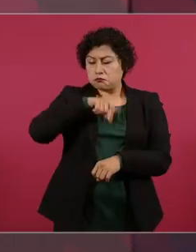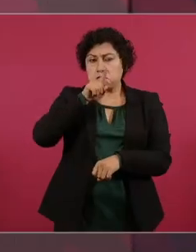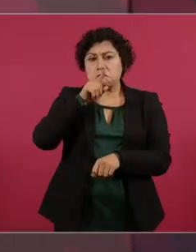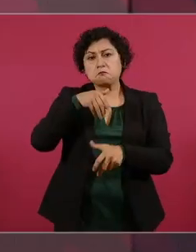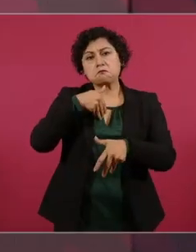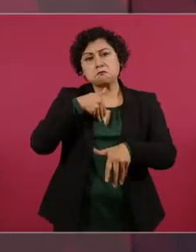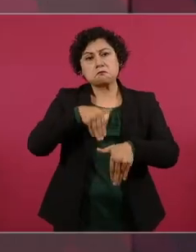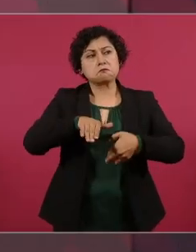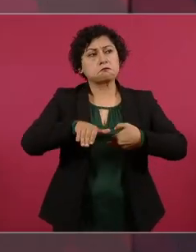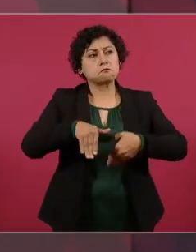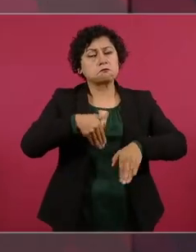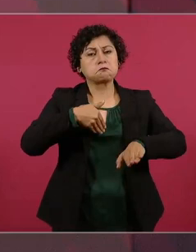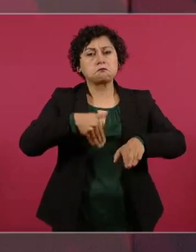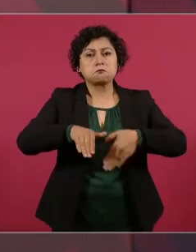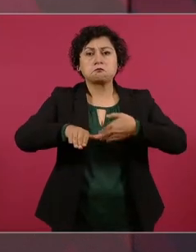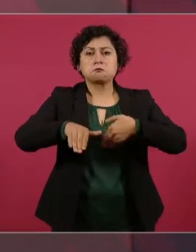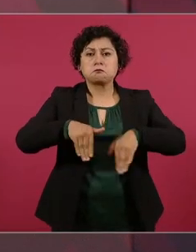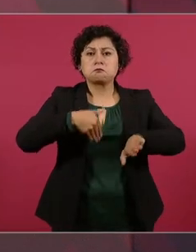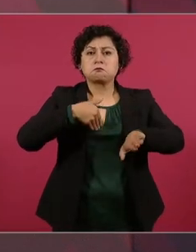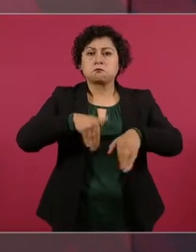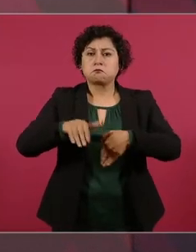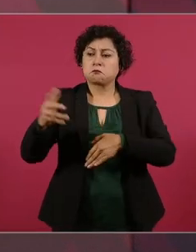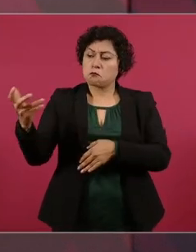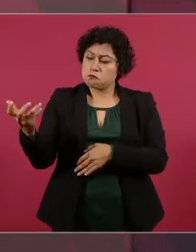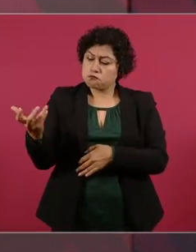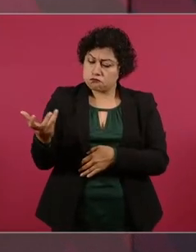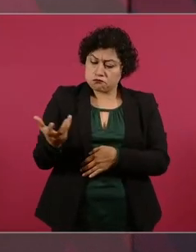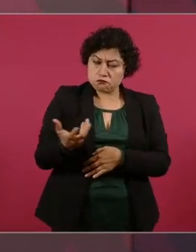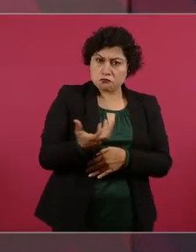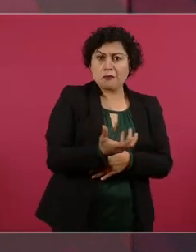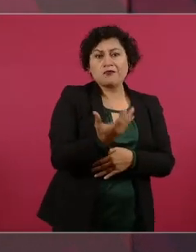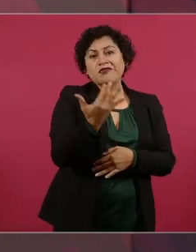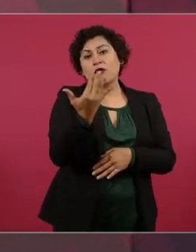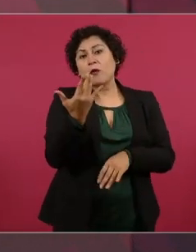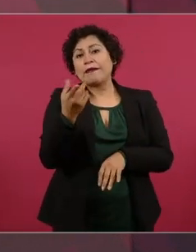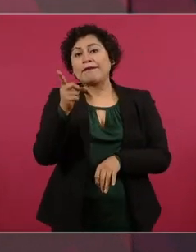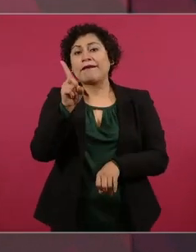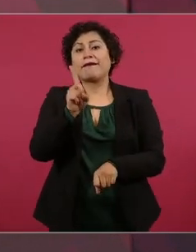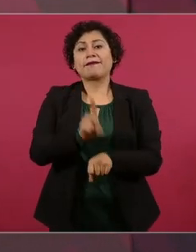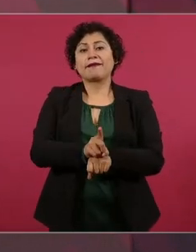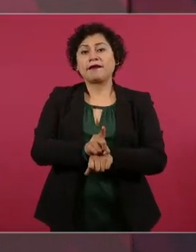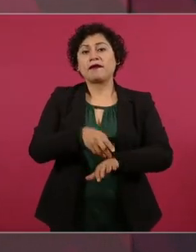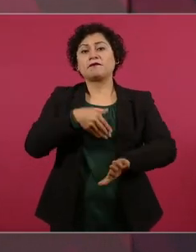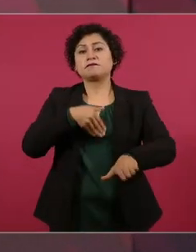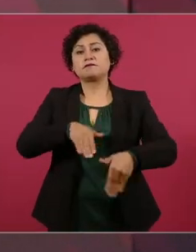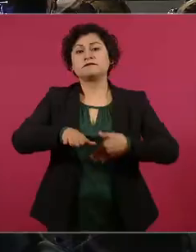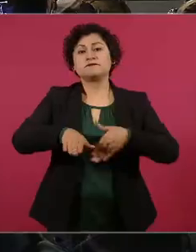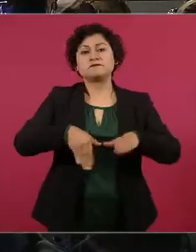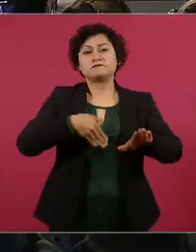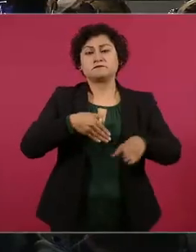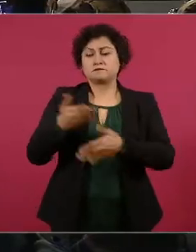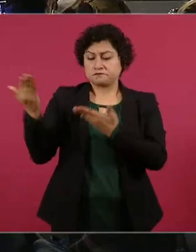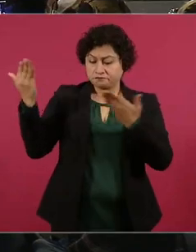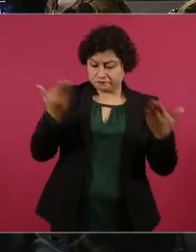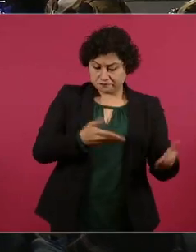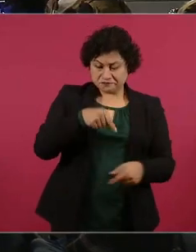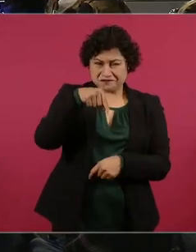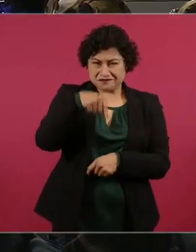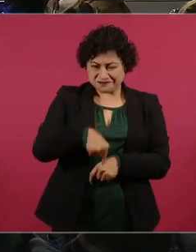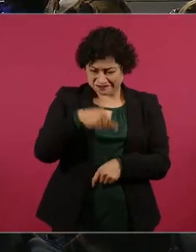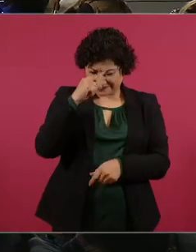Y llegamos a la Ciudad de México en enero del 91, creo,